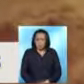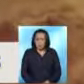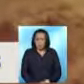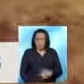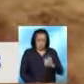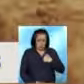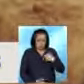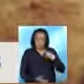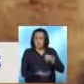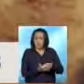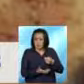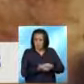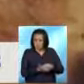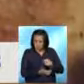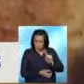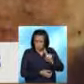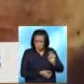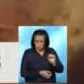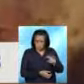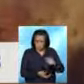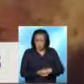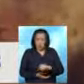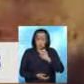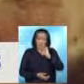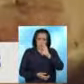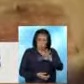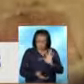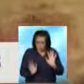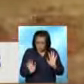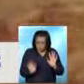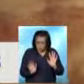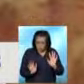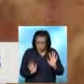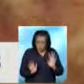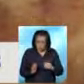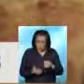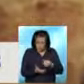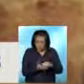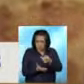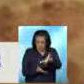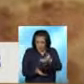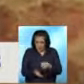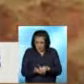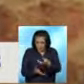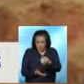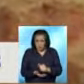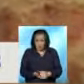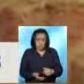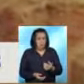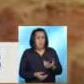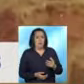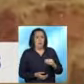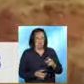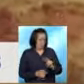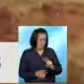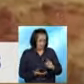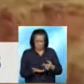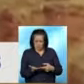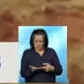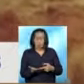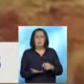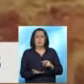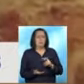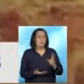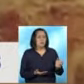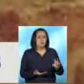Entonces yo le pagué un solo. Entonces yo le dije, mira, señor, párate. Y mira, 20 centavos. Entonces yo le